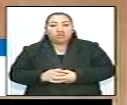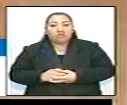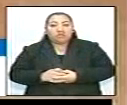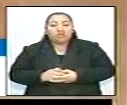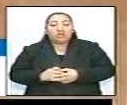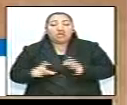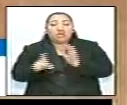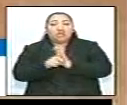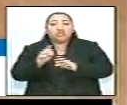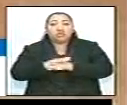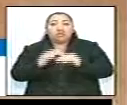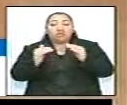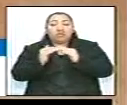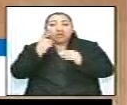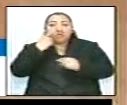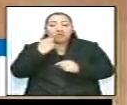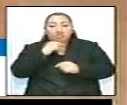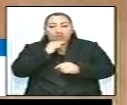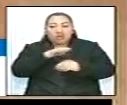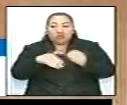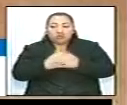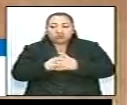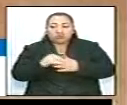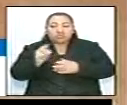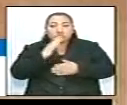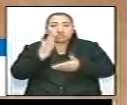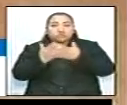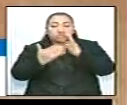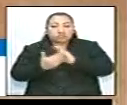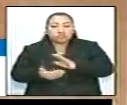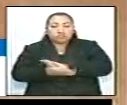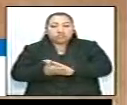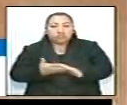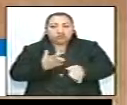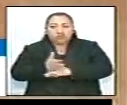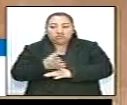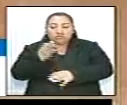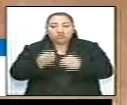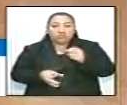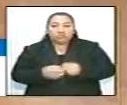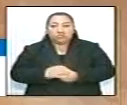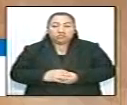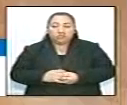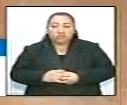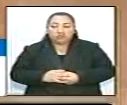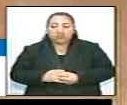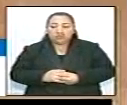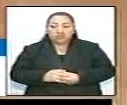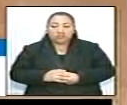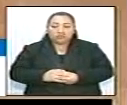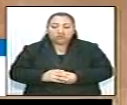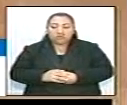legislación sobre igualdad de género y no discriminación en el acceso a justicia y servicios del Estado.